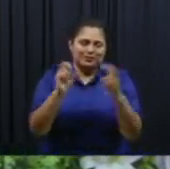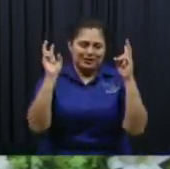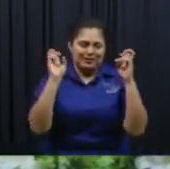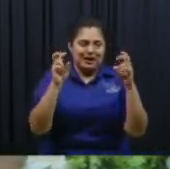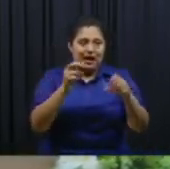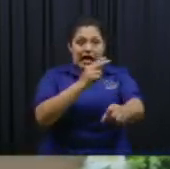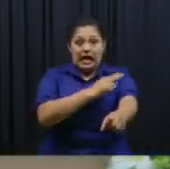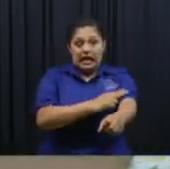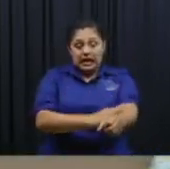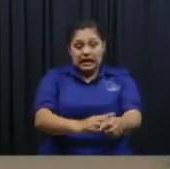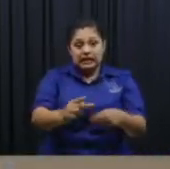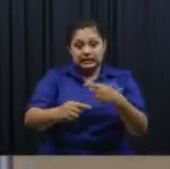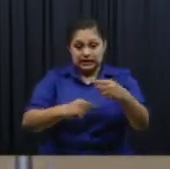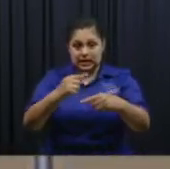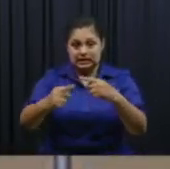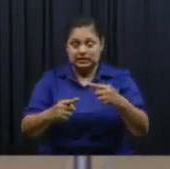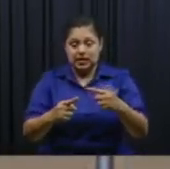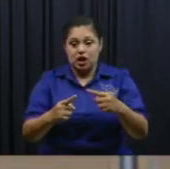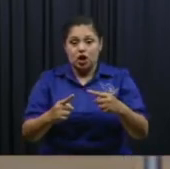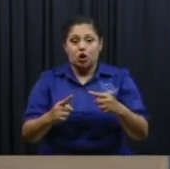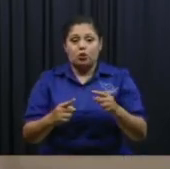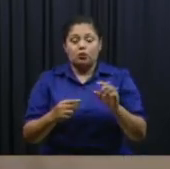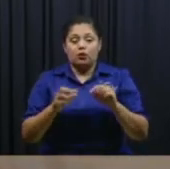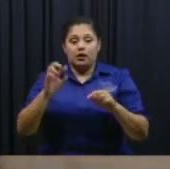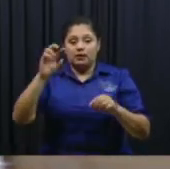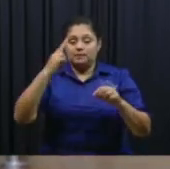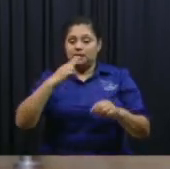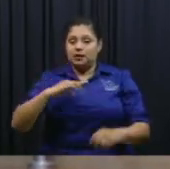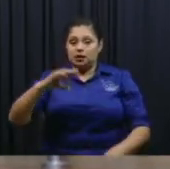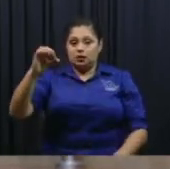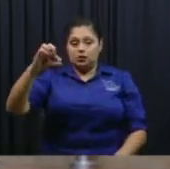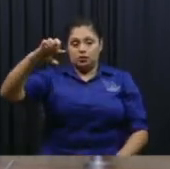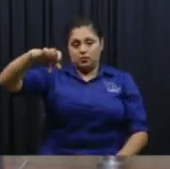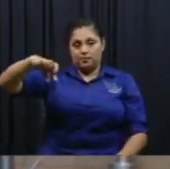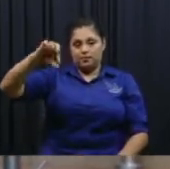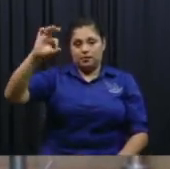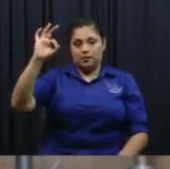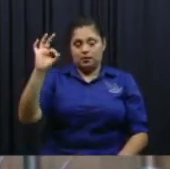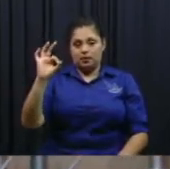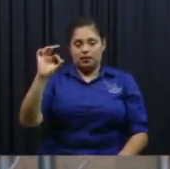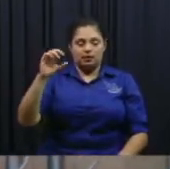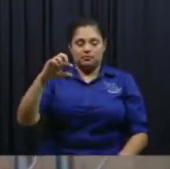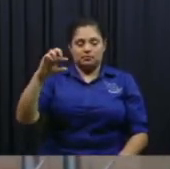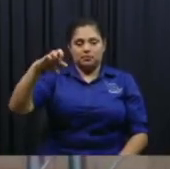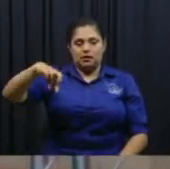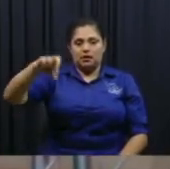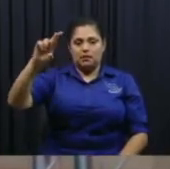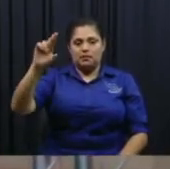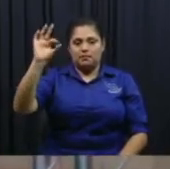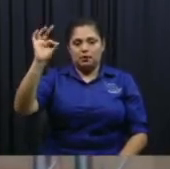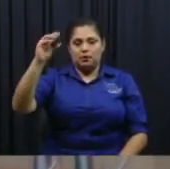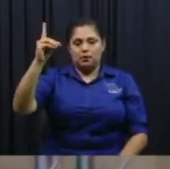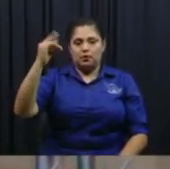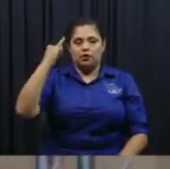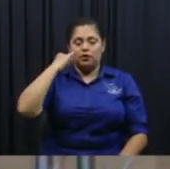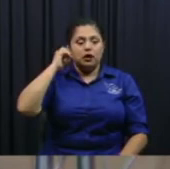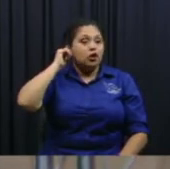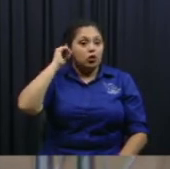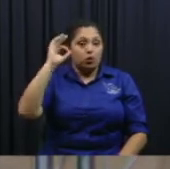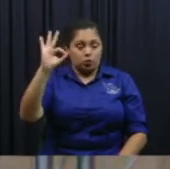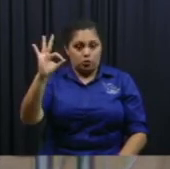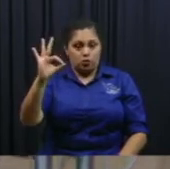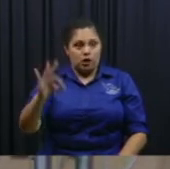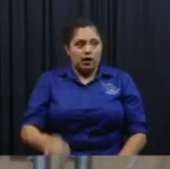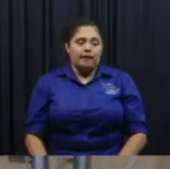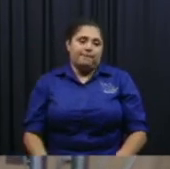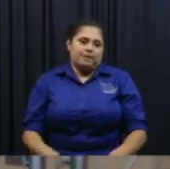pródigo que el padre no murió sino que estando en vida dio la